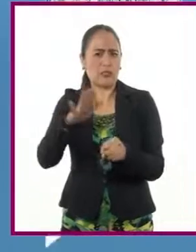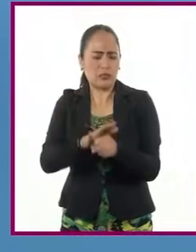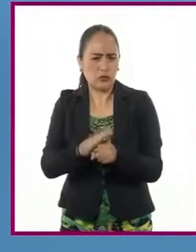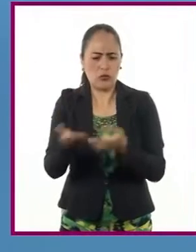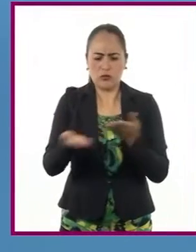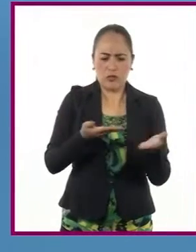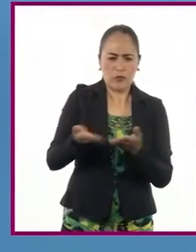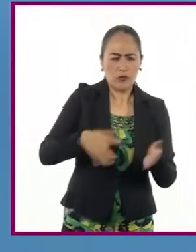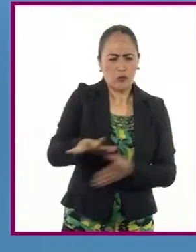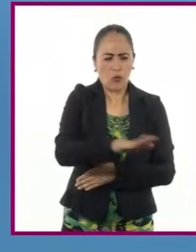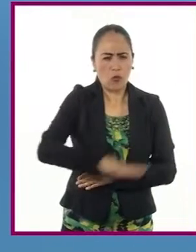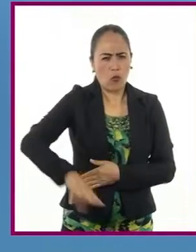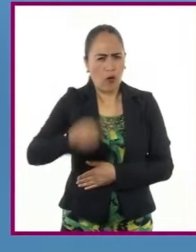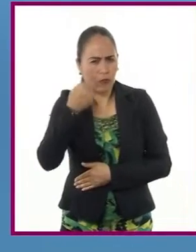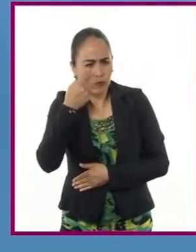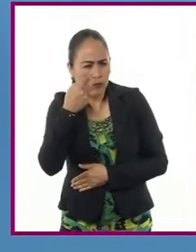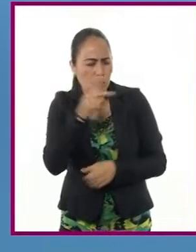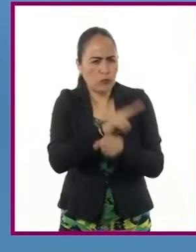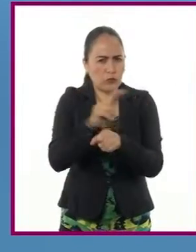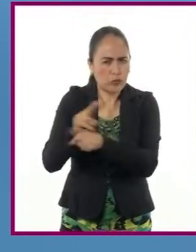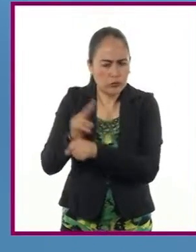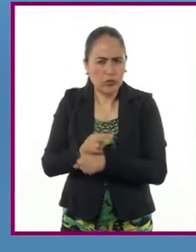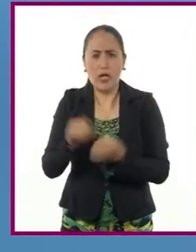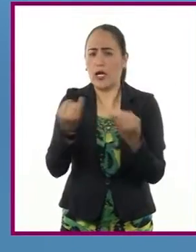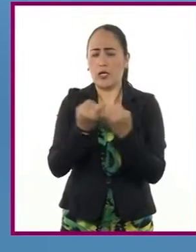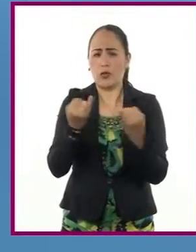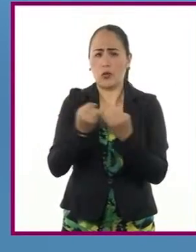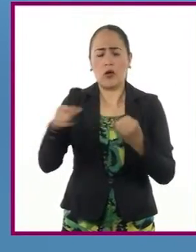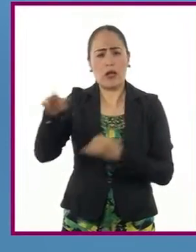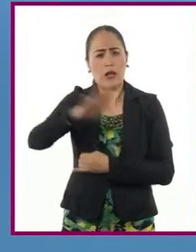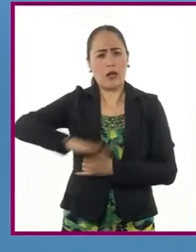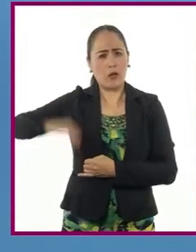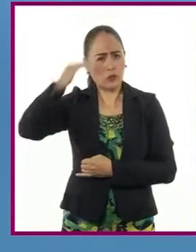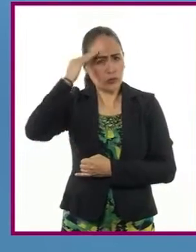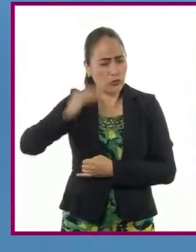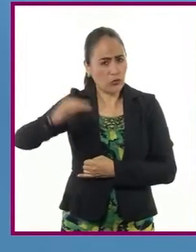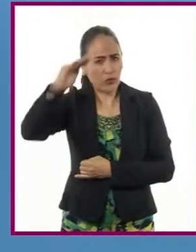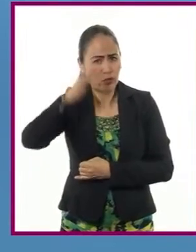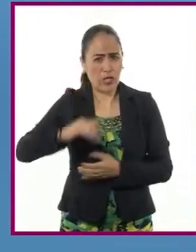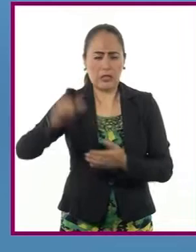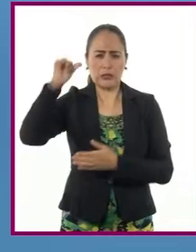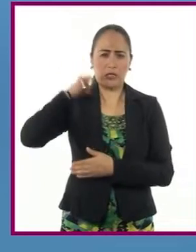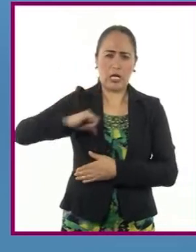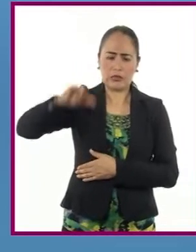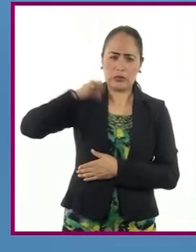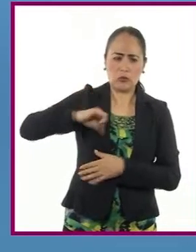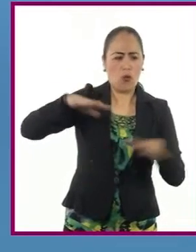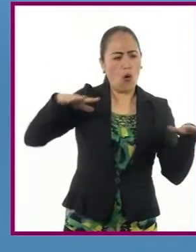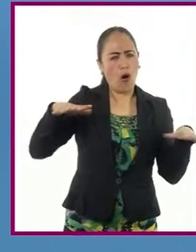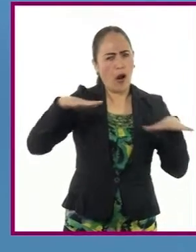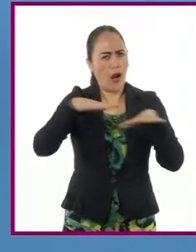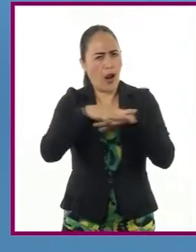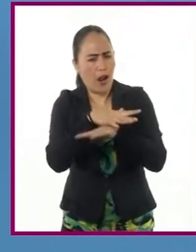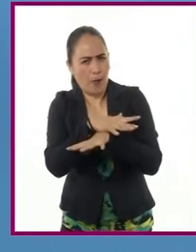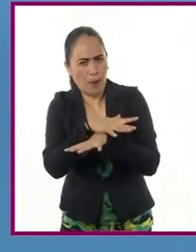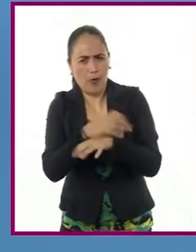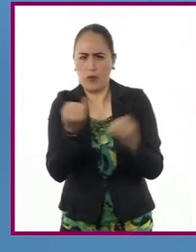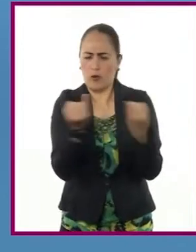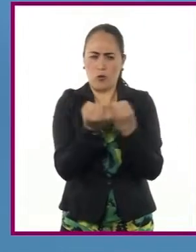públicos. Los señoríos prehispánicos fueron transformados en pueblos de indios, con sus propias